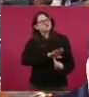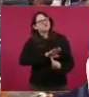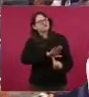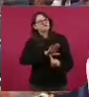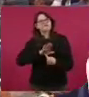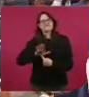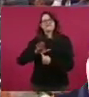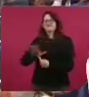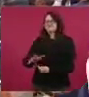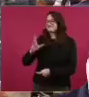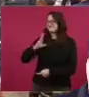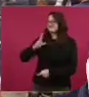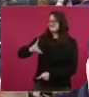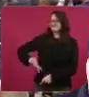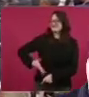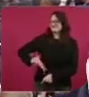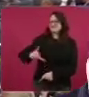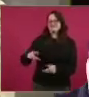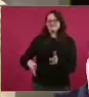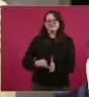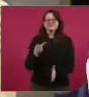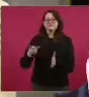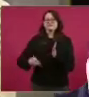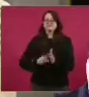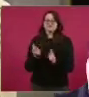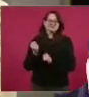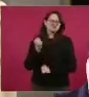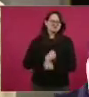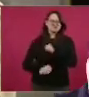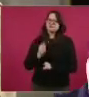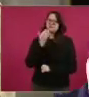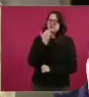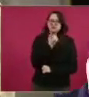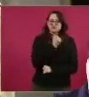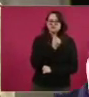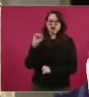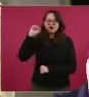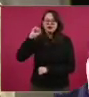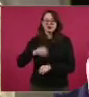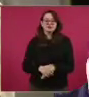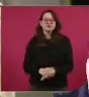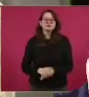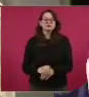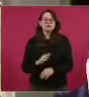brillo cada vez que pisa el cuadrilátero. A Blanca, que es una